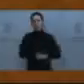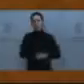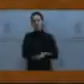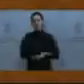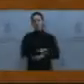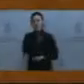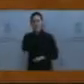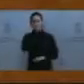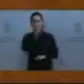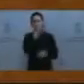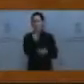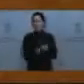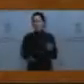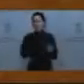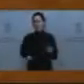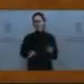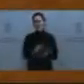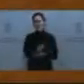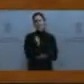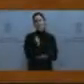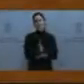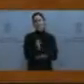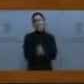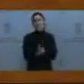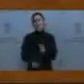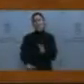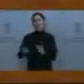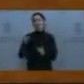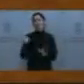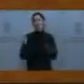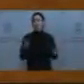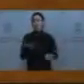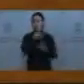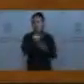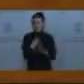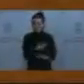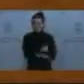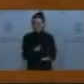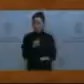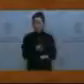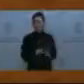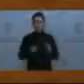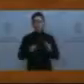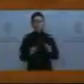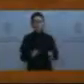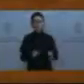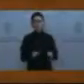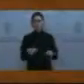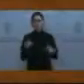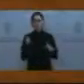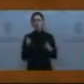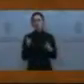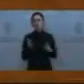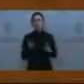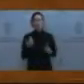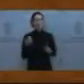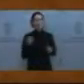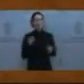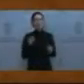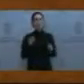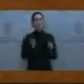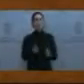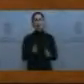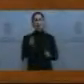fallido modelo de financiación autonómica anterior, el que está vigente en la actualidad, un modelo que beneficiaba sin ningún género de dudas